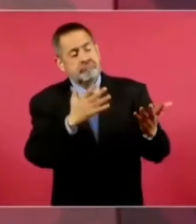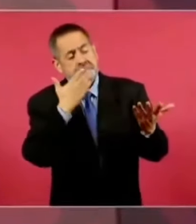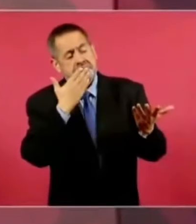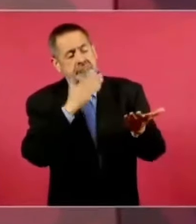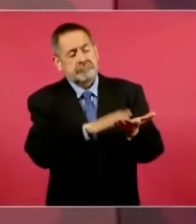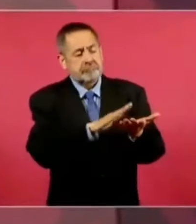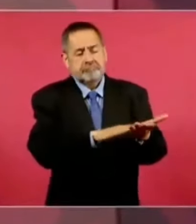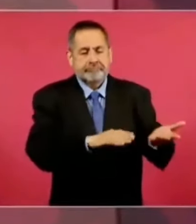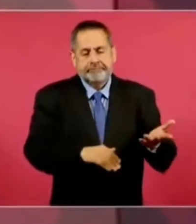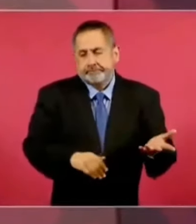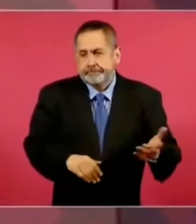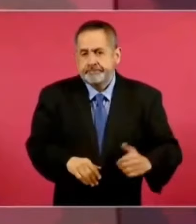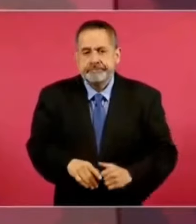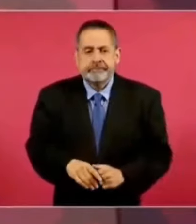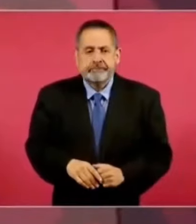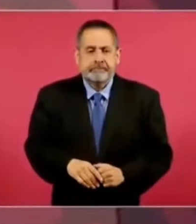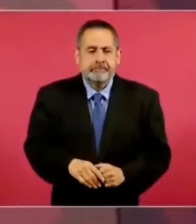que